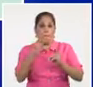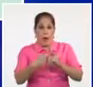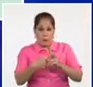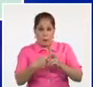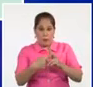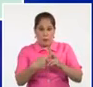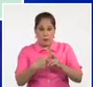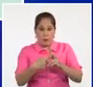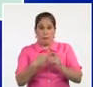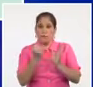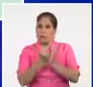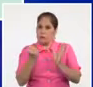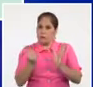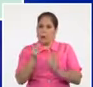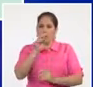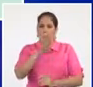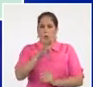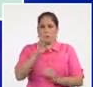que se diagnosticaron